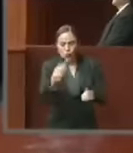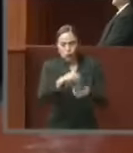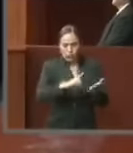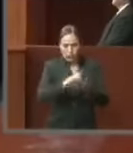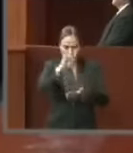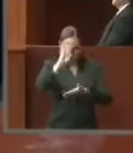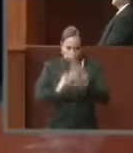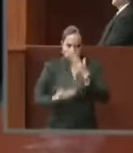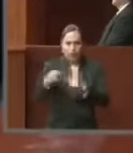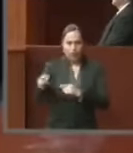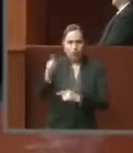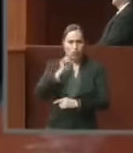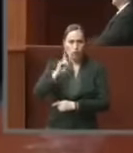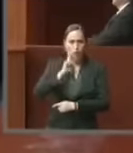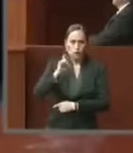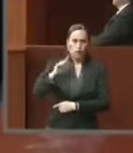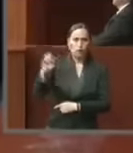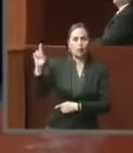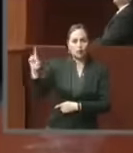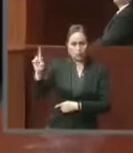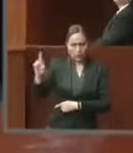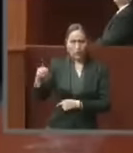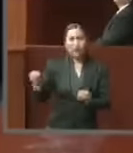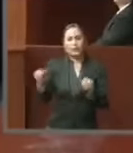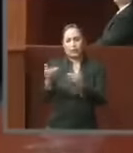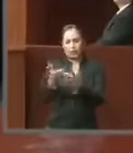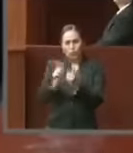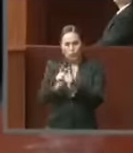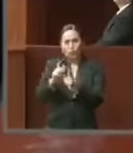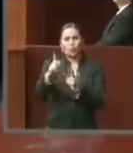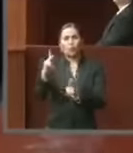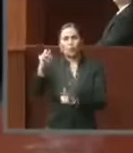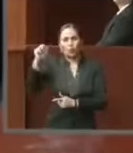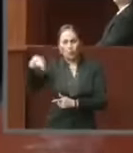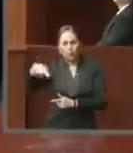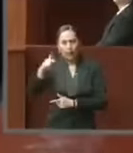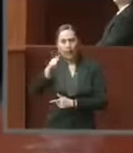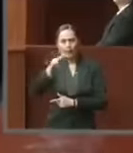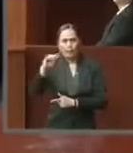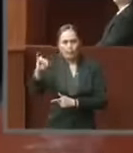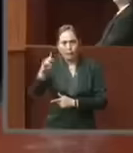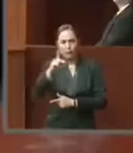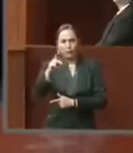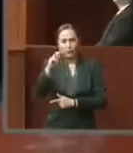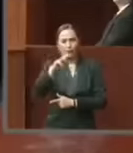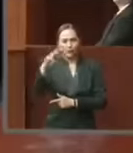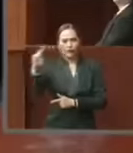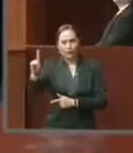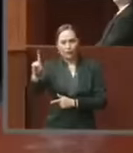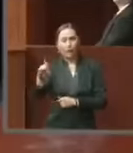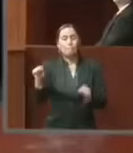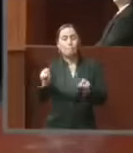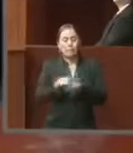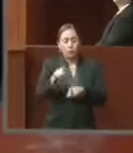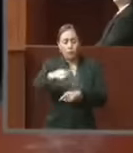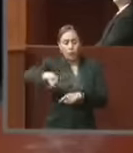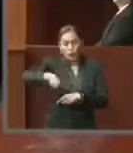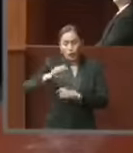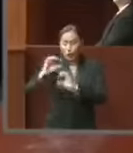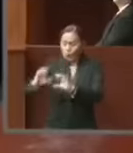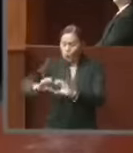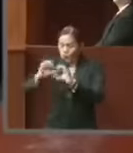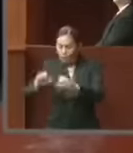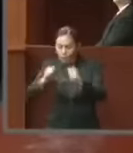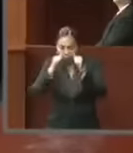a sochil Gálvez y a los partidos políticos pan pri Y PRD así como la falta al deber de cuidado de los referidos